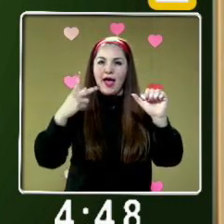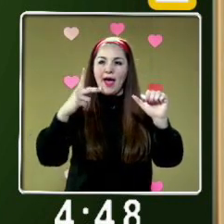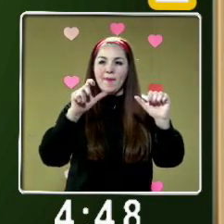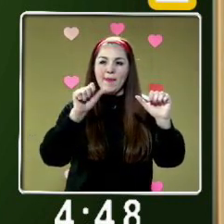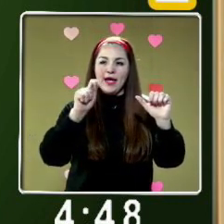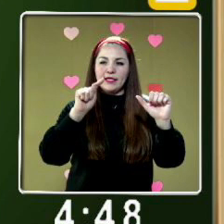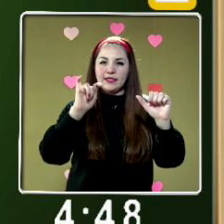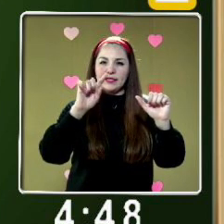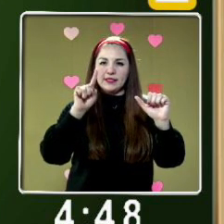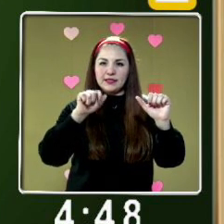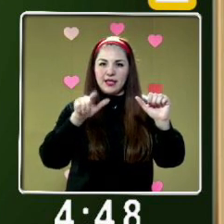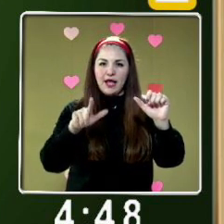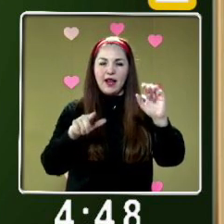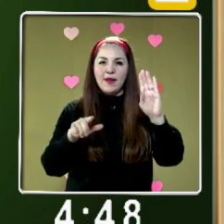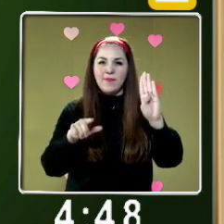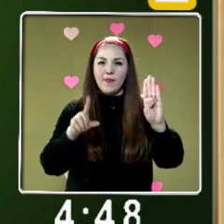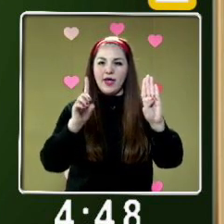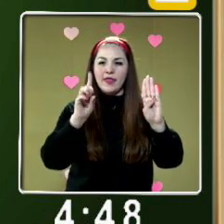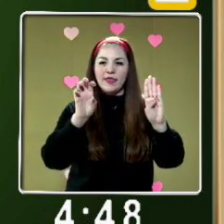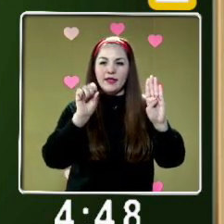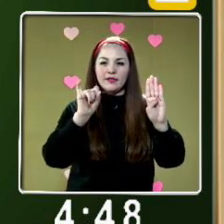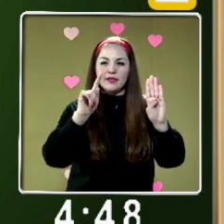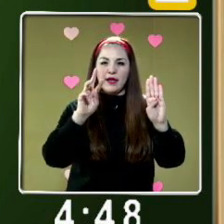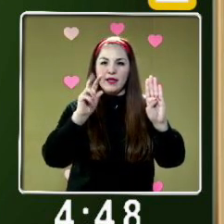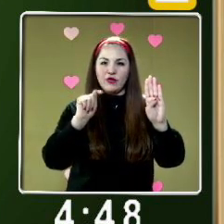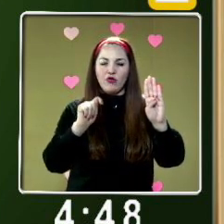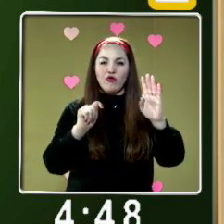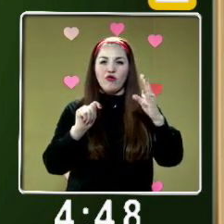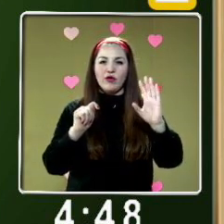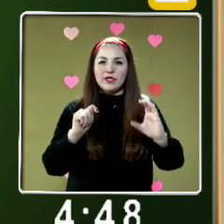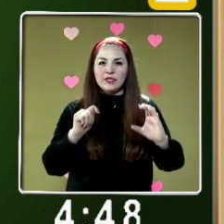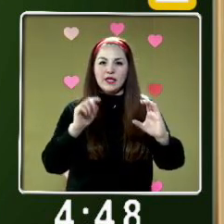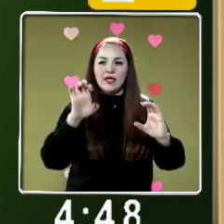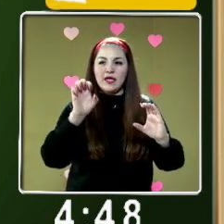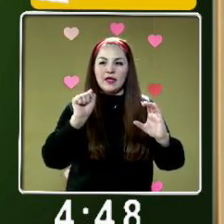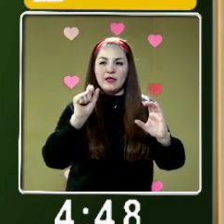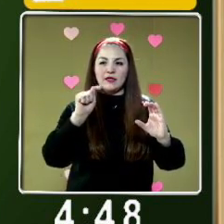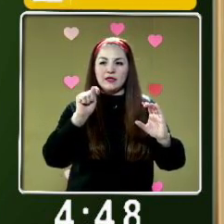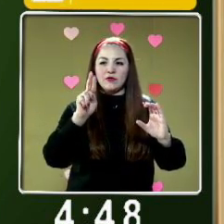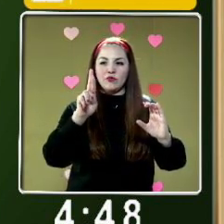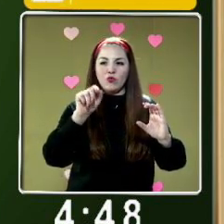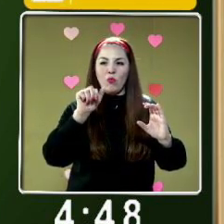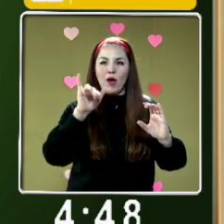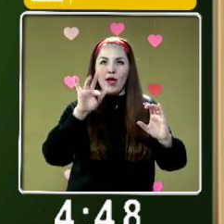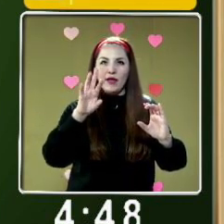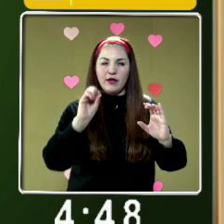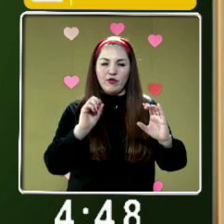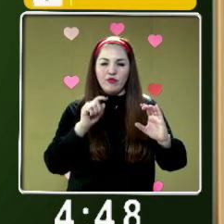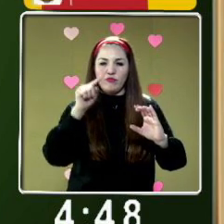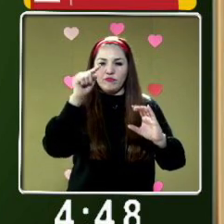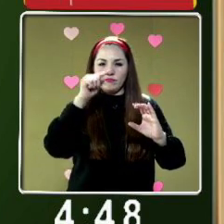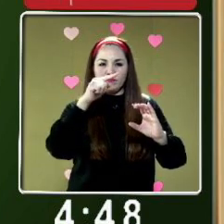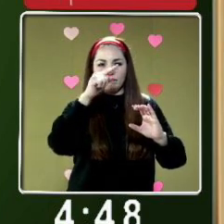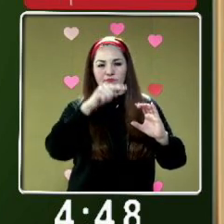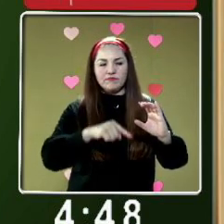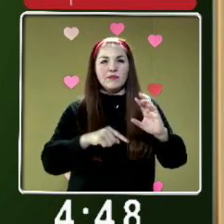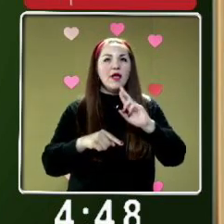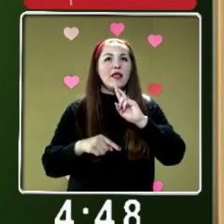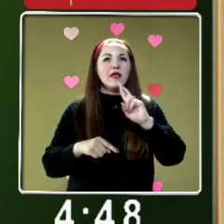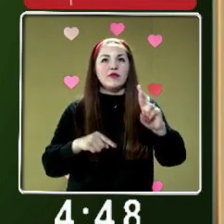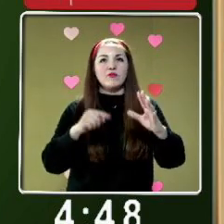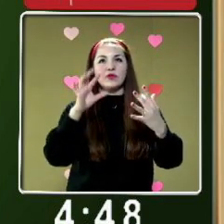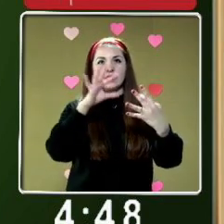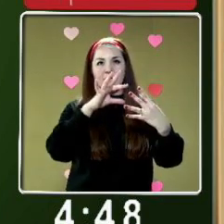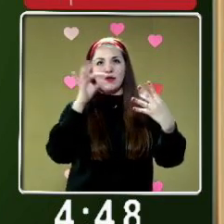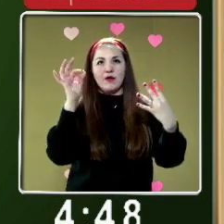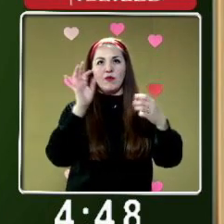pastizal; B, desierto; y C, estuario. Pero antes de que tú elijas la respuesta, pues vamos a avanzar un poquito para que puedas tener conocimiento